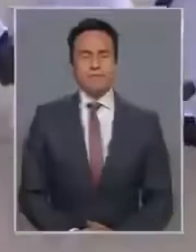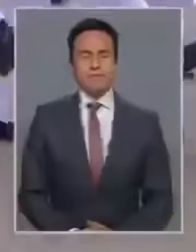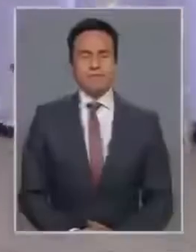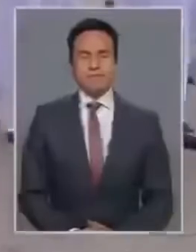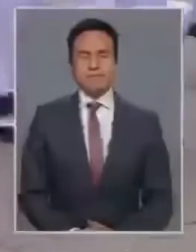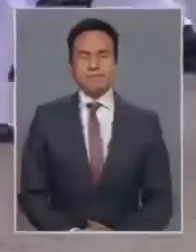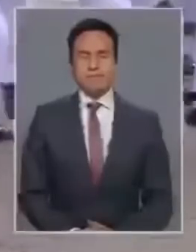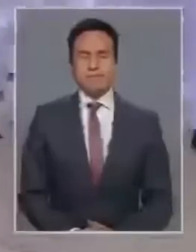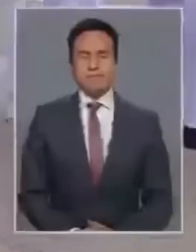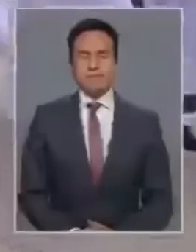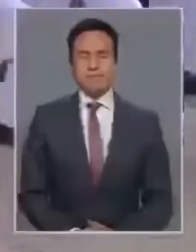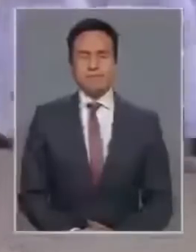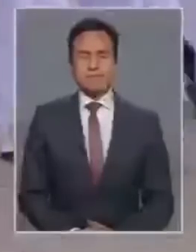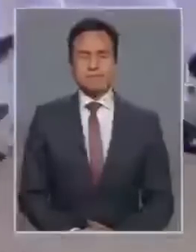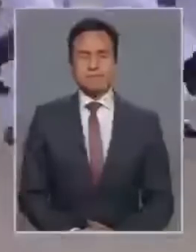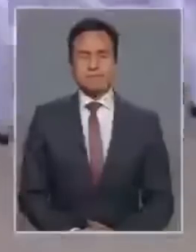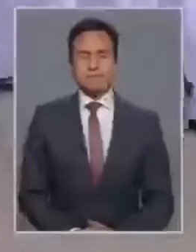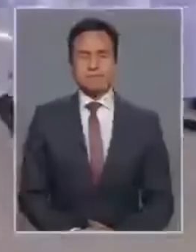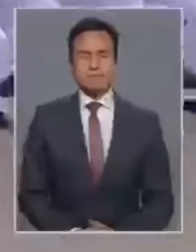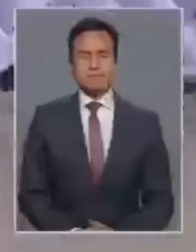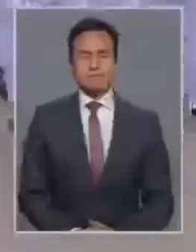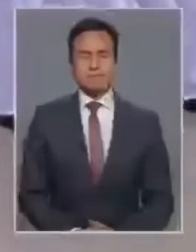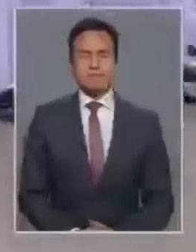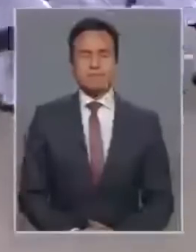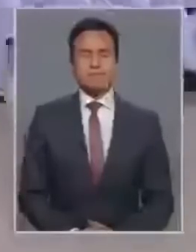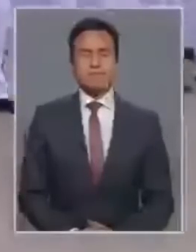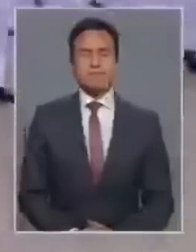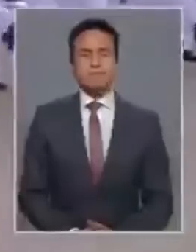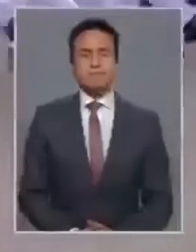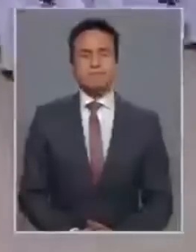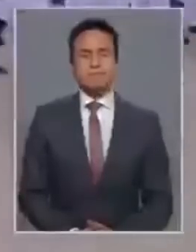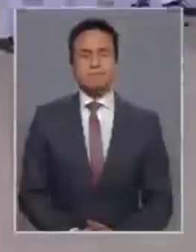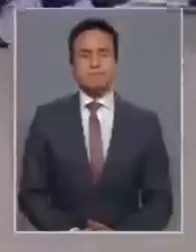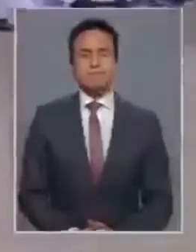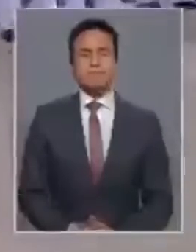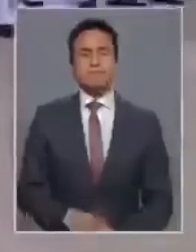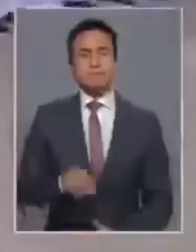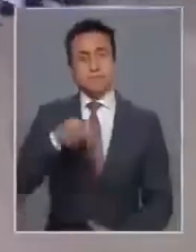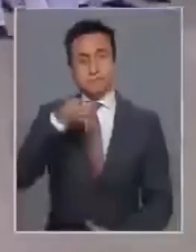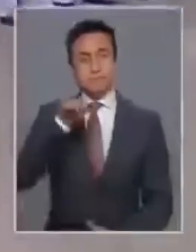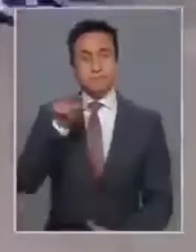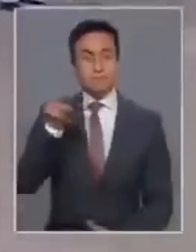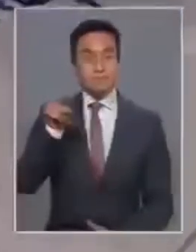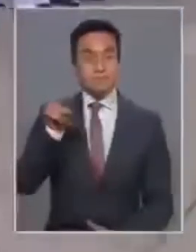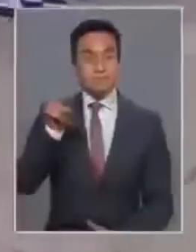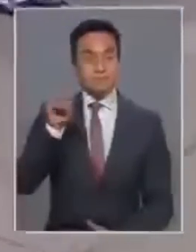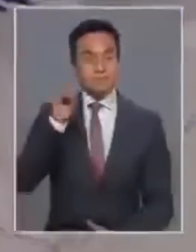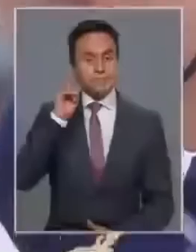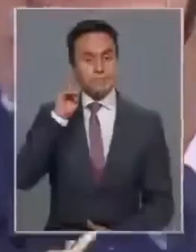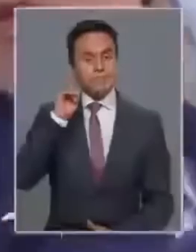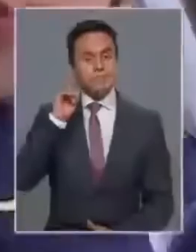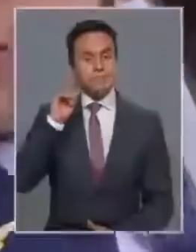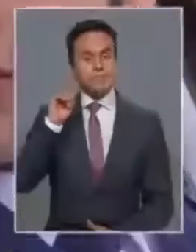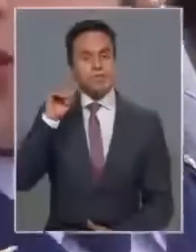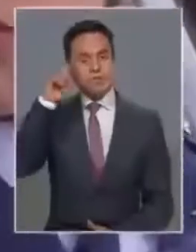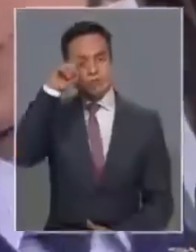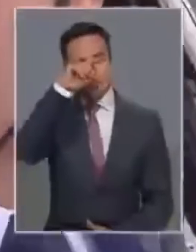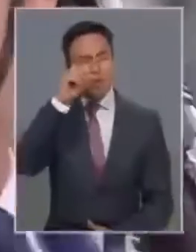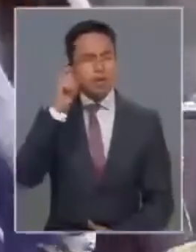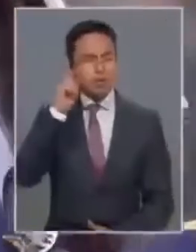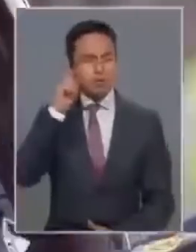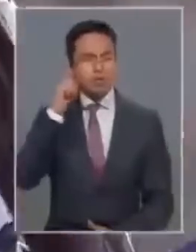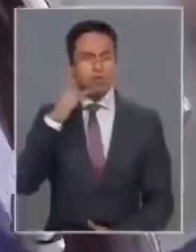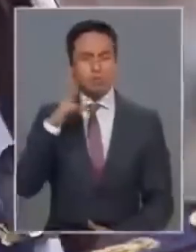Para el mejoramiento continuo del proceso educativo en este instituto, existe una certificación mediante un sistema de aseguramiento de la